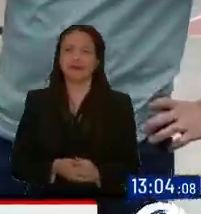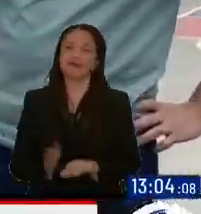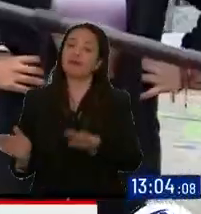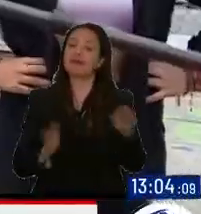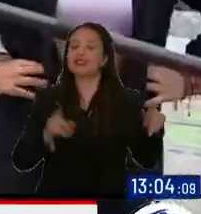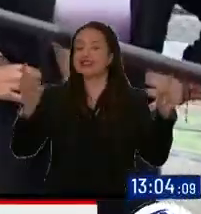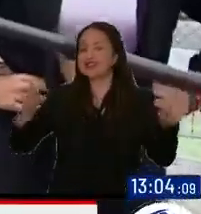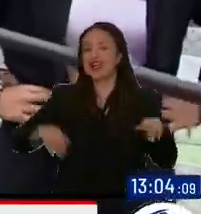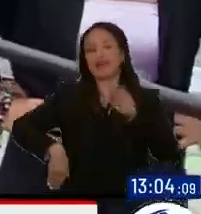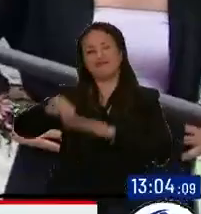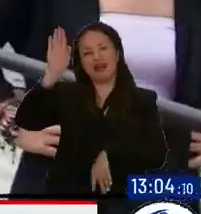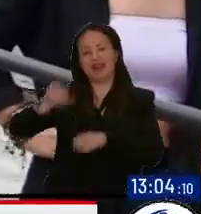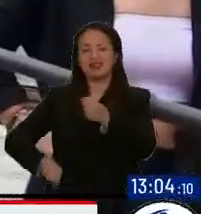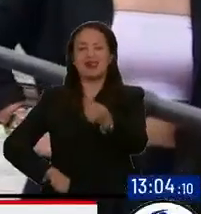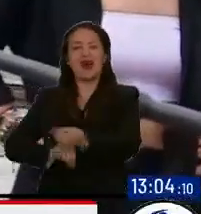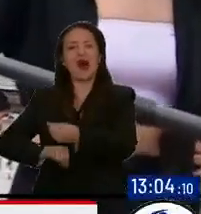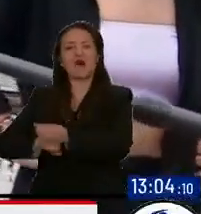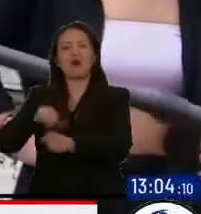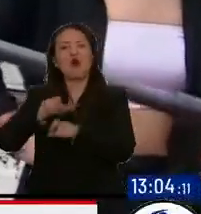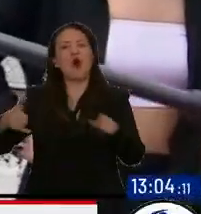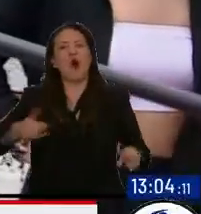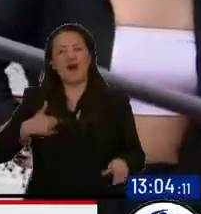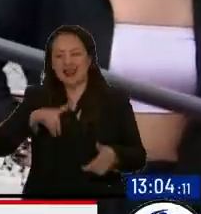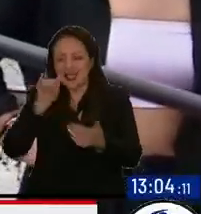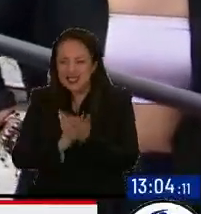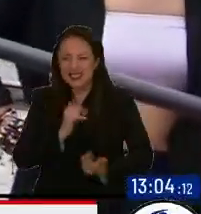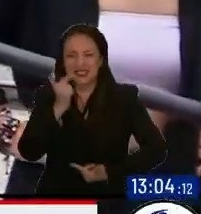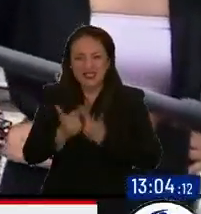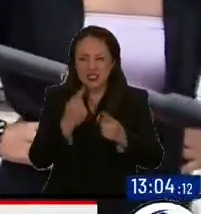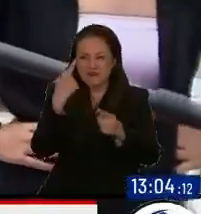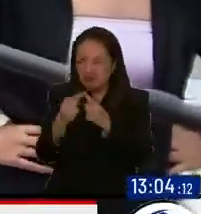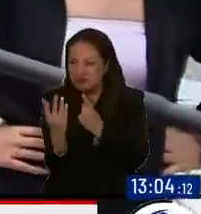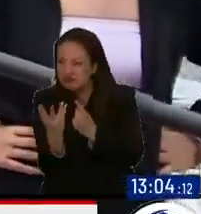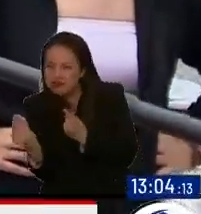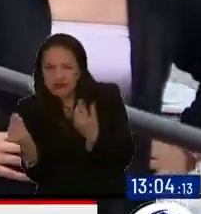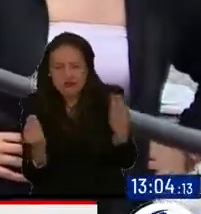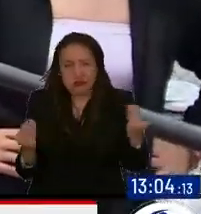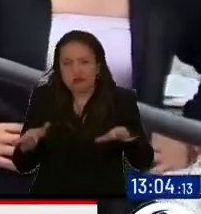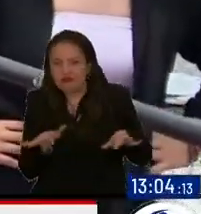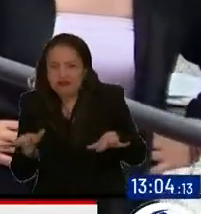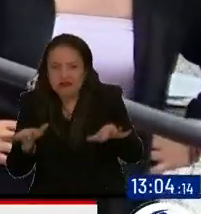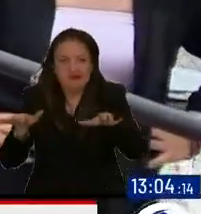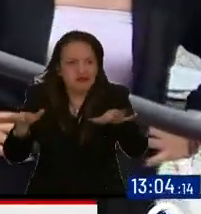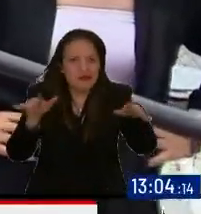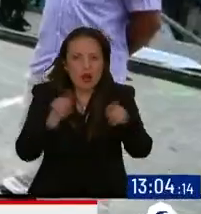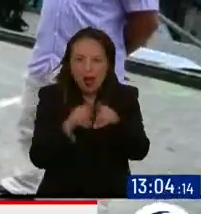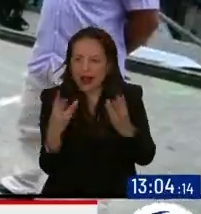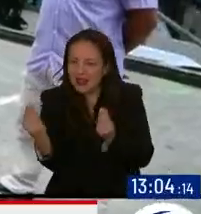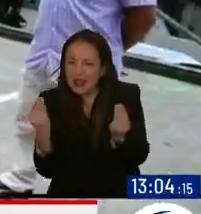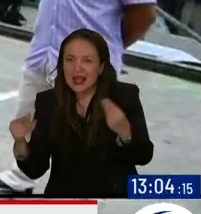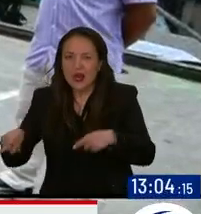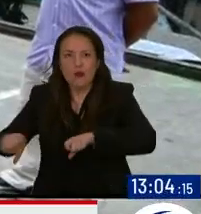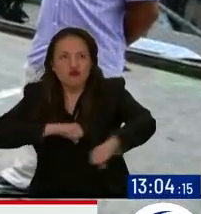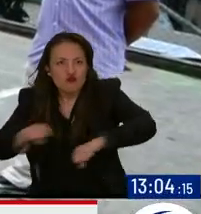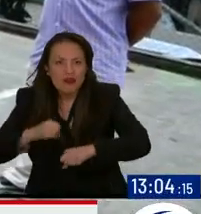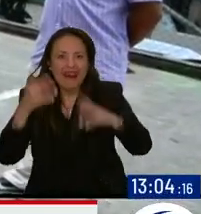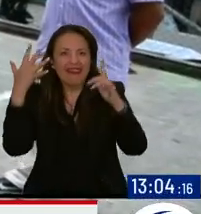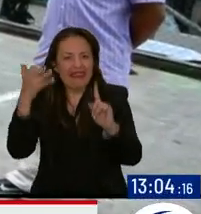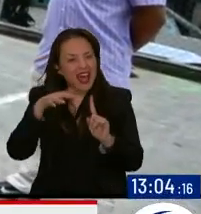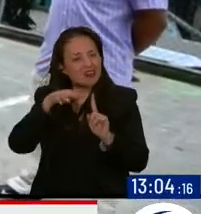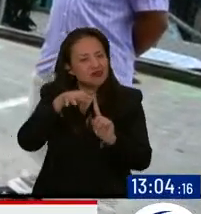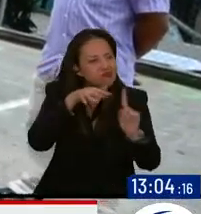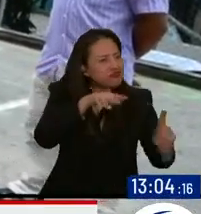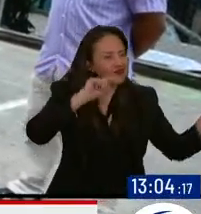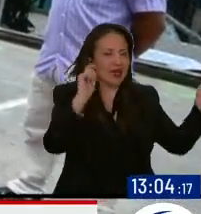más apoyo a todos esos jóvenes que se están luchando, todos esos movimientos y gestores culturales que están en los barrios queriendo transformar sus